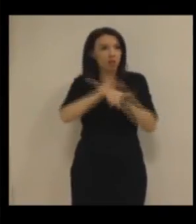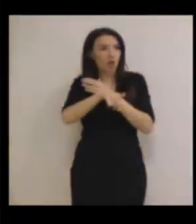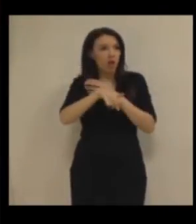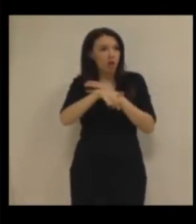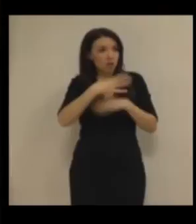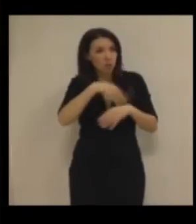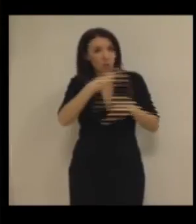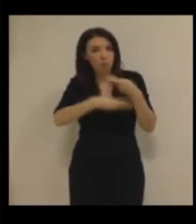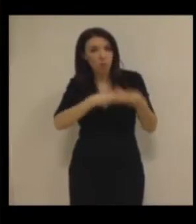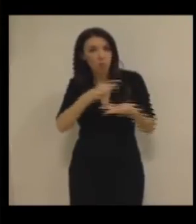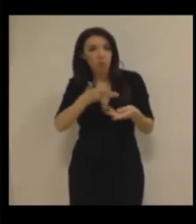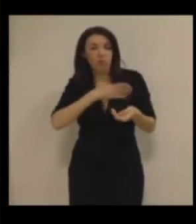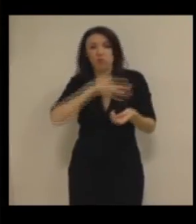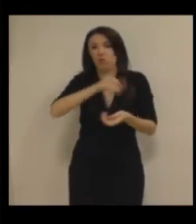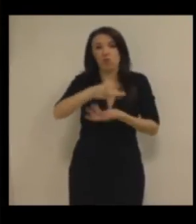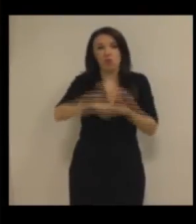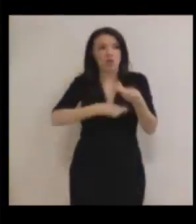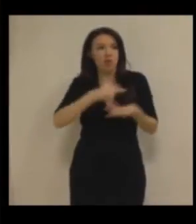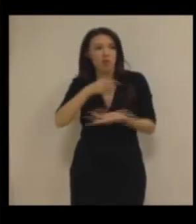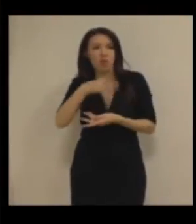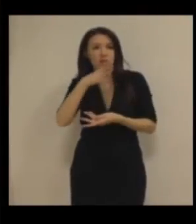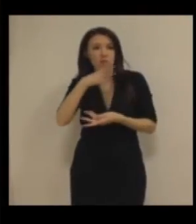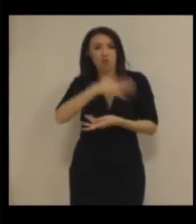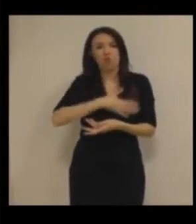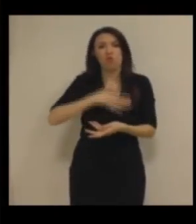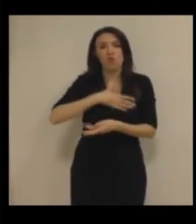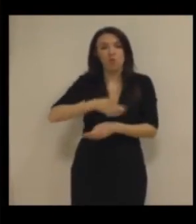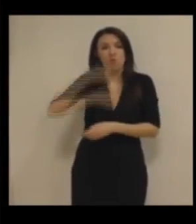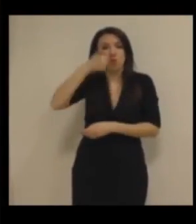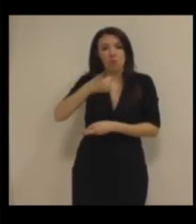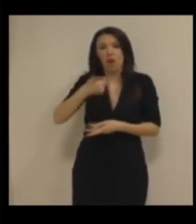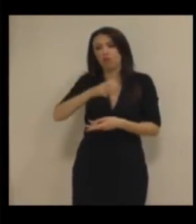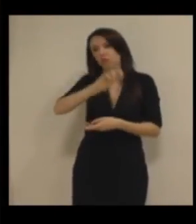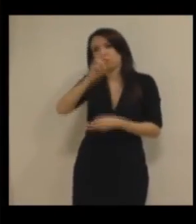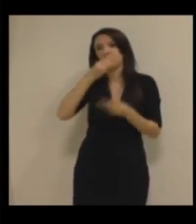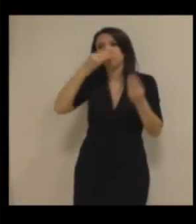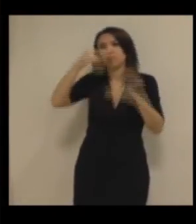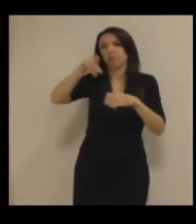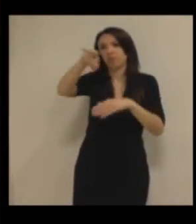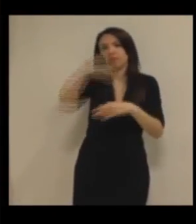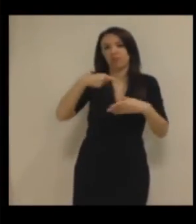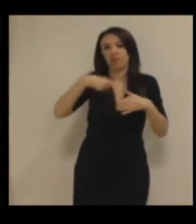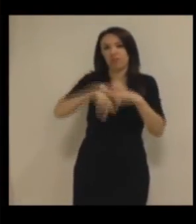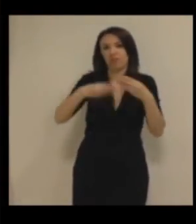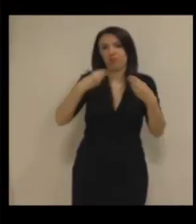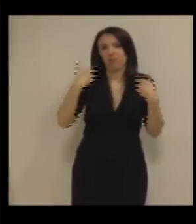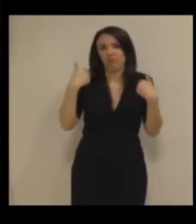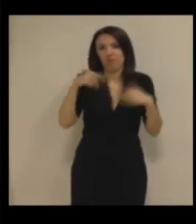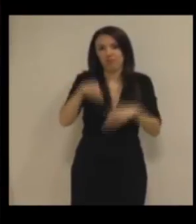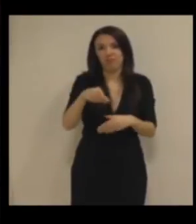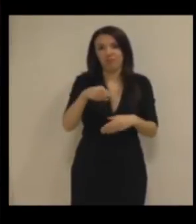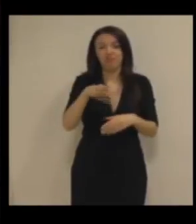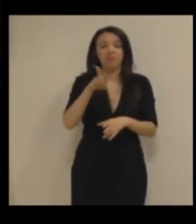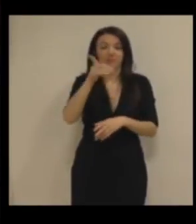gestiones o que no quieren hacerlas porque les es más cómodo que se los haga otro, ¿de acuerdo? Que también es una decisión muy,